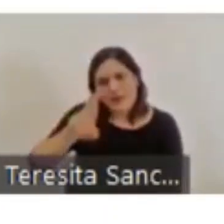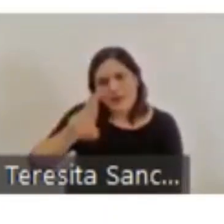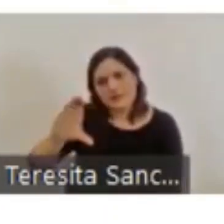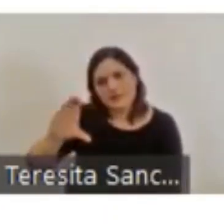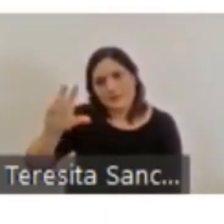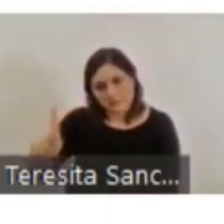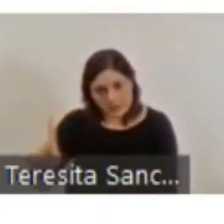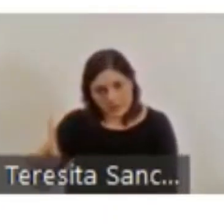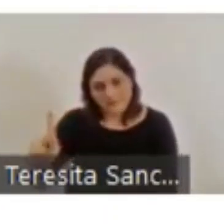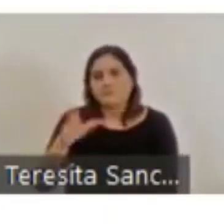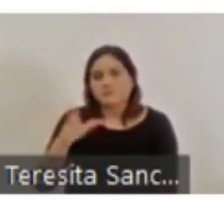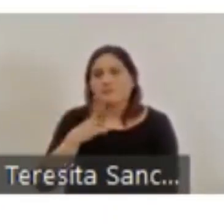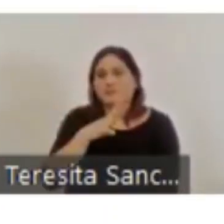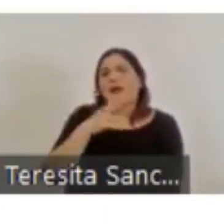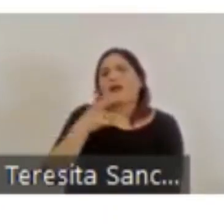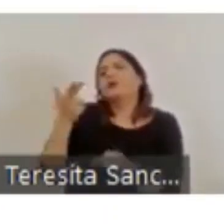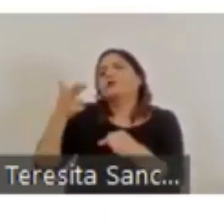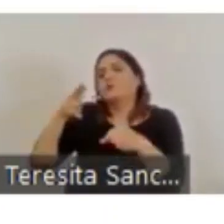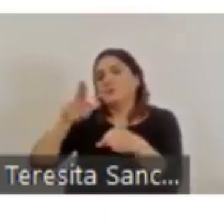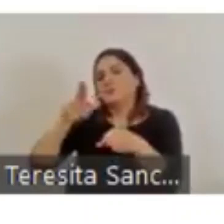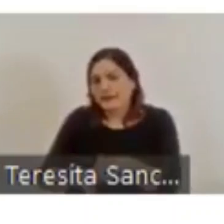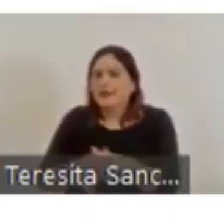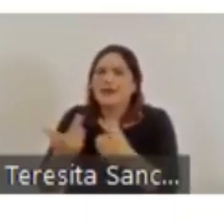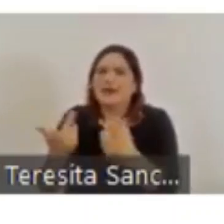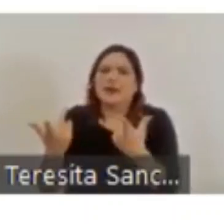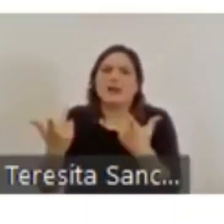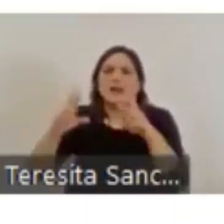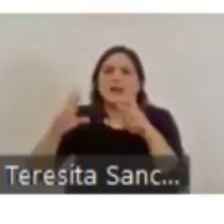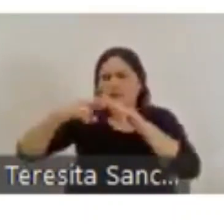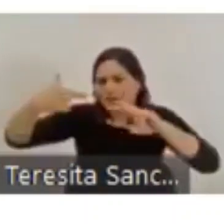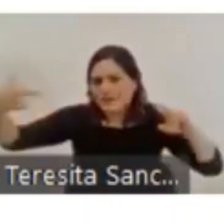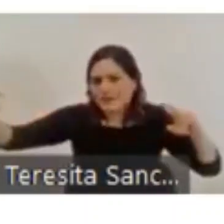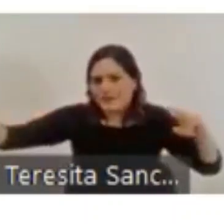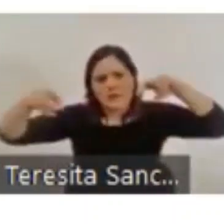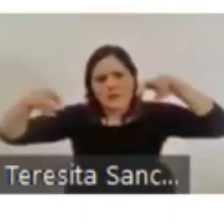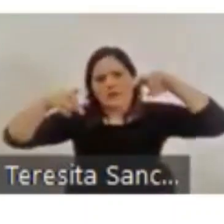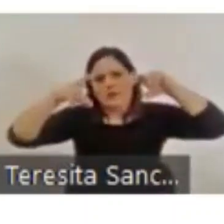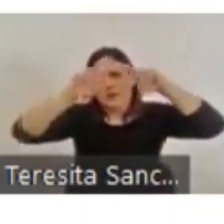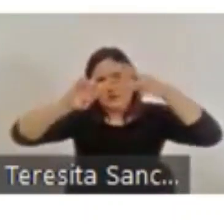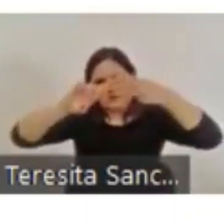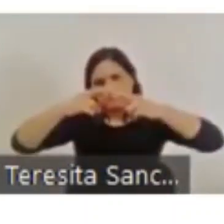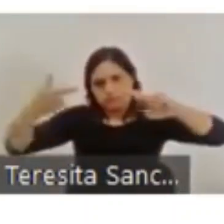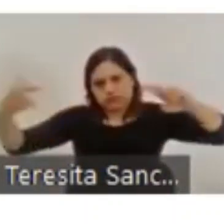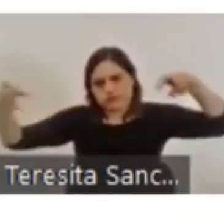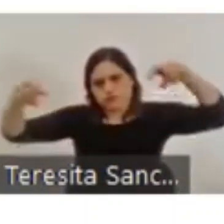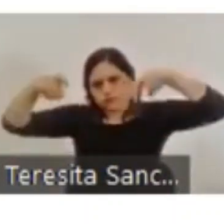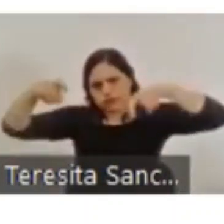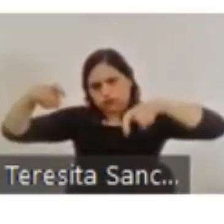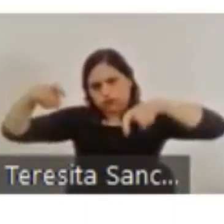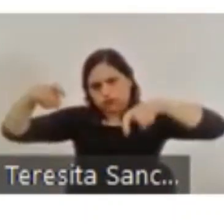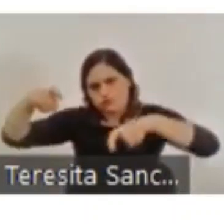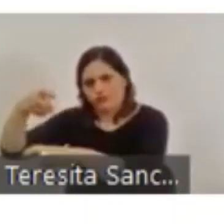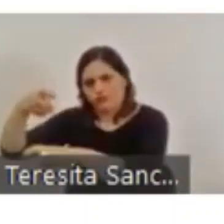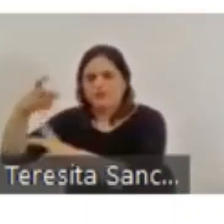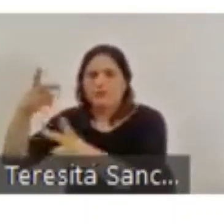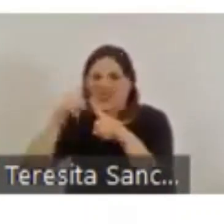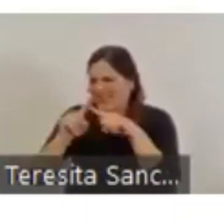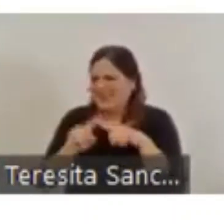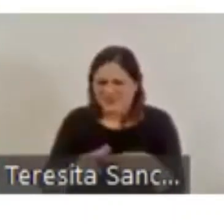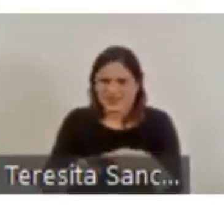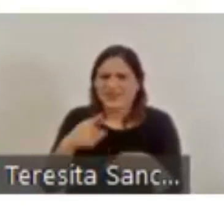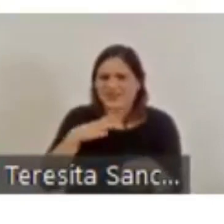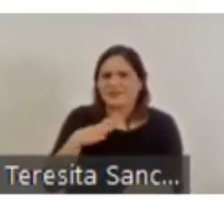hospital, tirolesa, y al final hacen un simulacro. Algo que también me tocó ver cuando lo visitamos